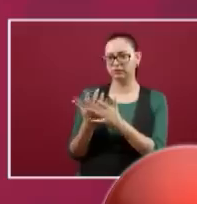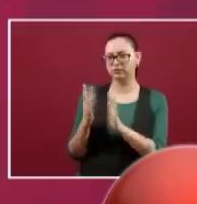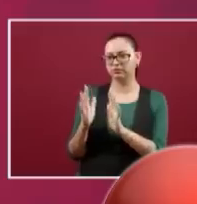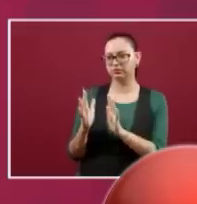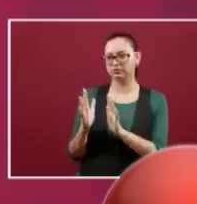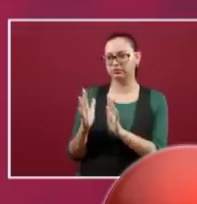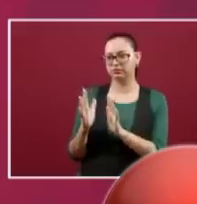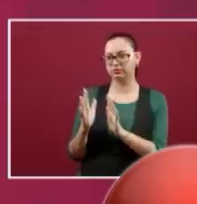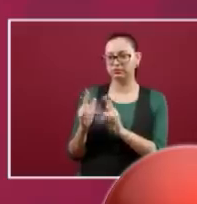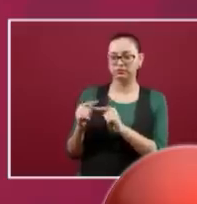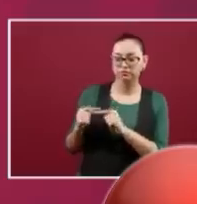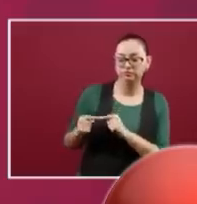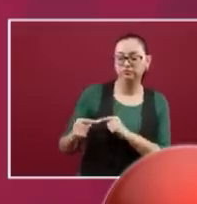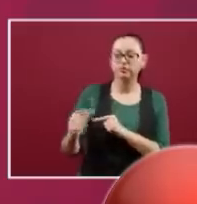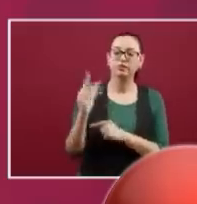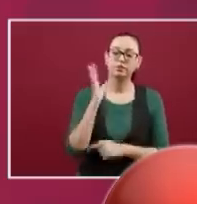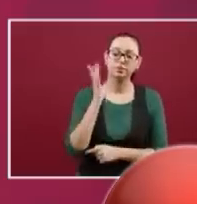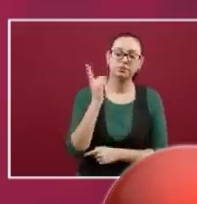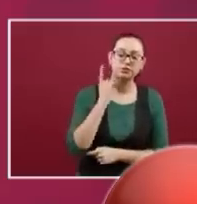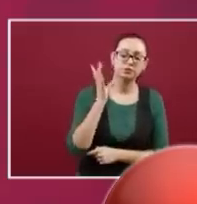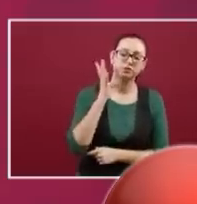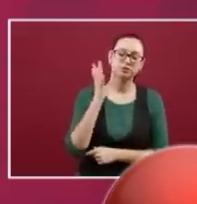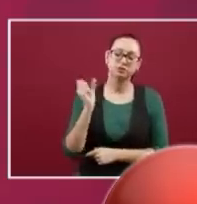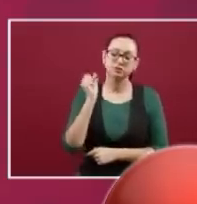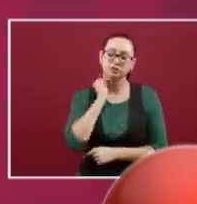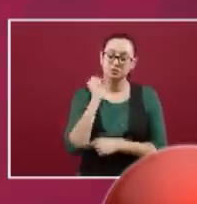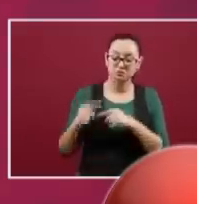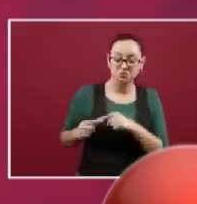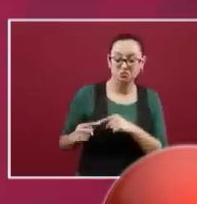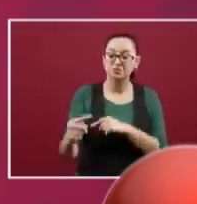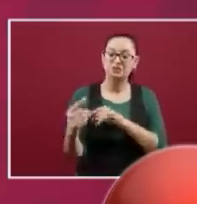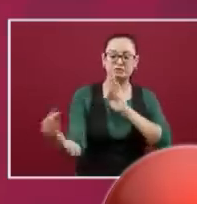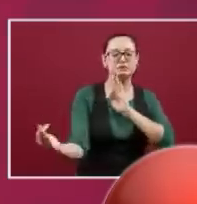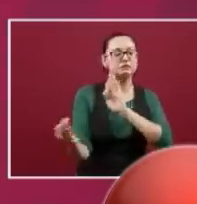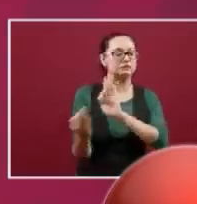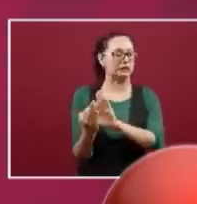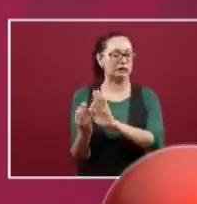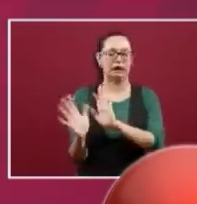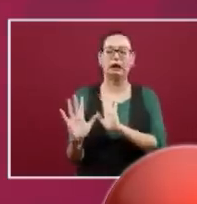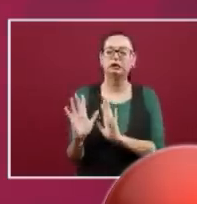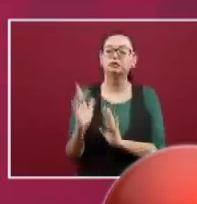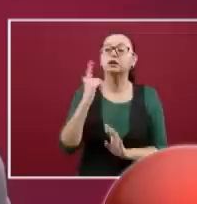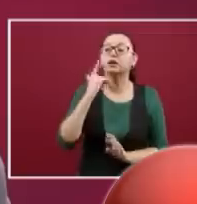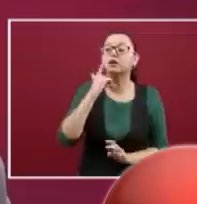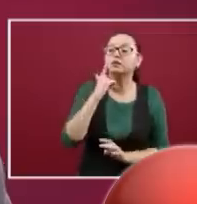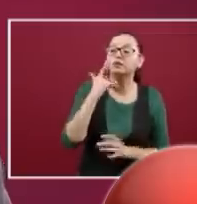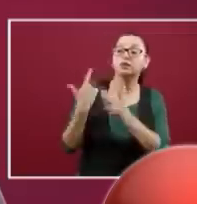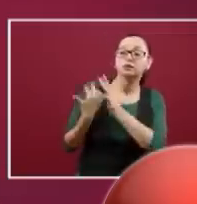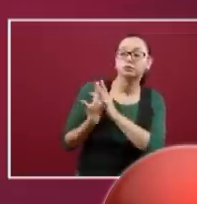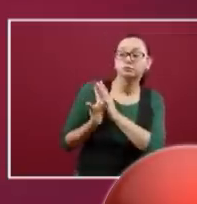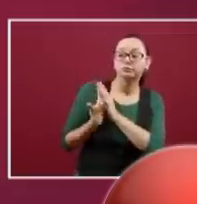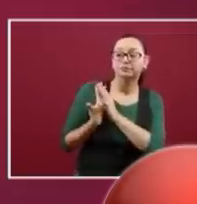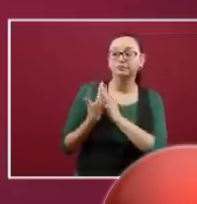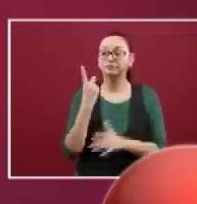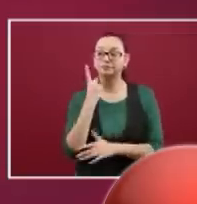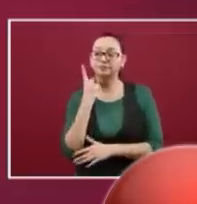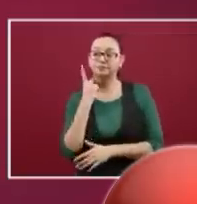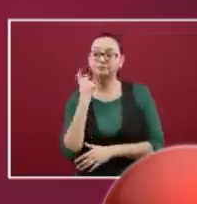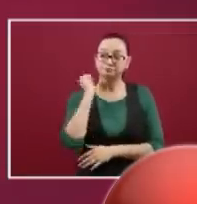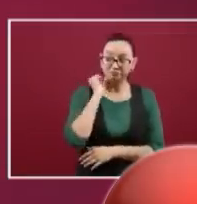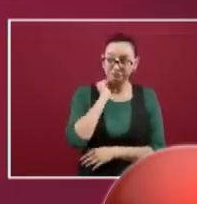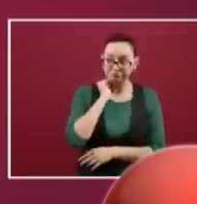termine el periodo, ya va a concluir, y ver si los diputados y los